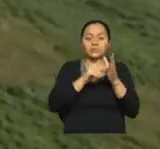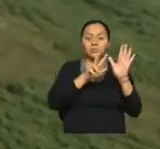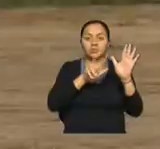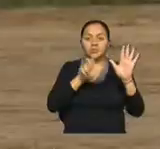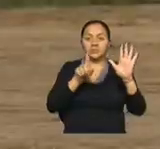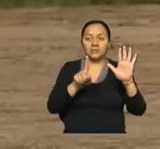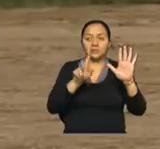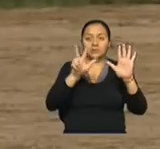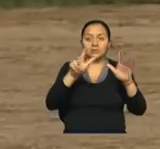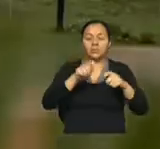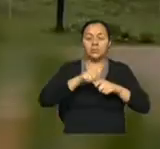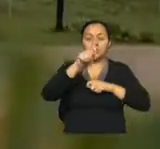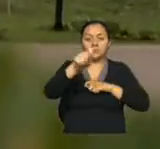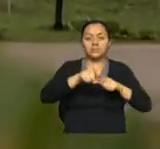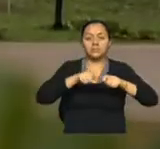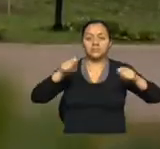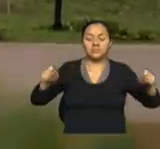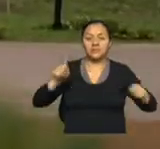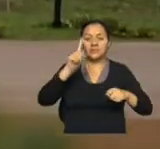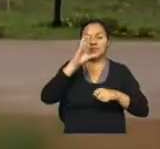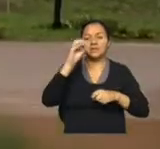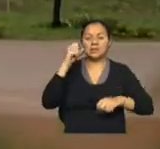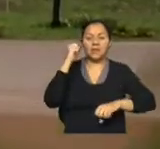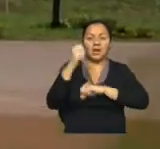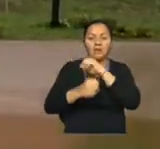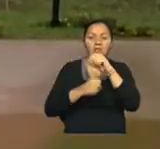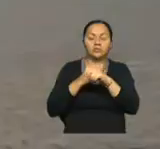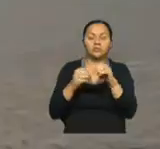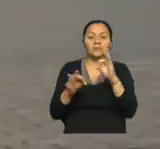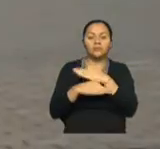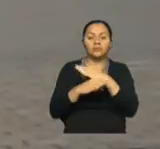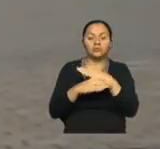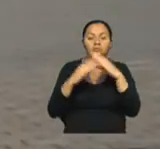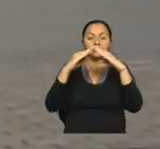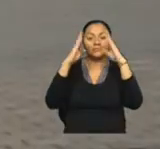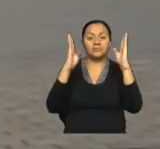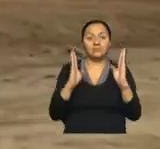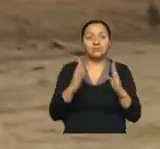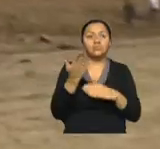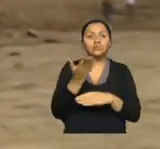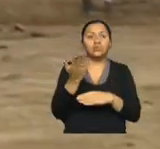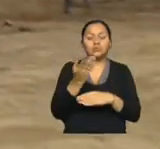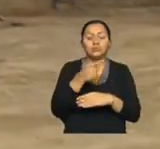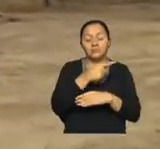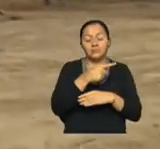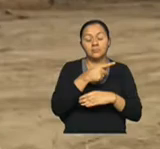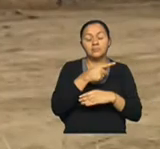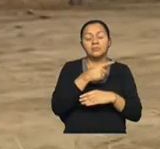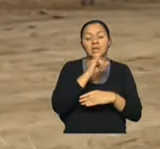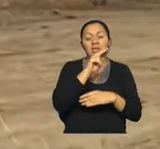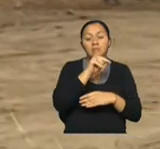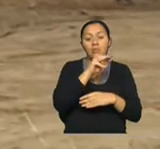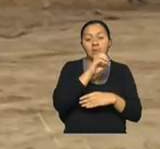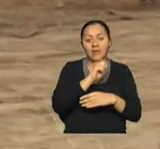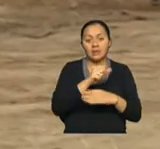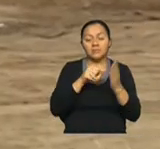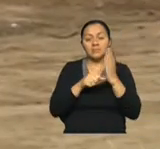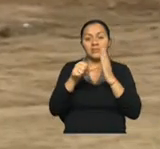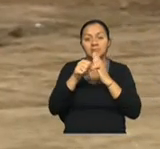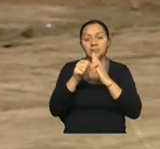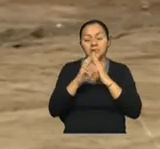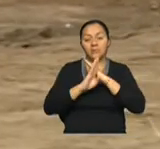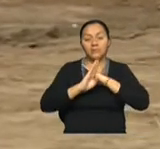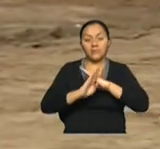32,865 metros cuadrados por 100 años, donde funciona la Villa Hogar La Esperanza, entre Inmobiliar y el Ministerio de Defensa Nacional,